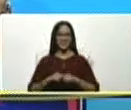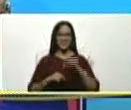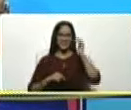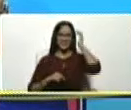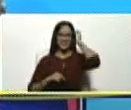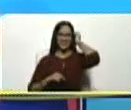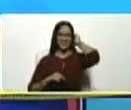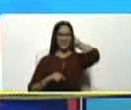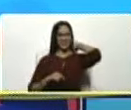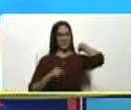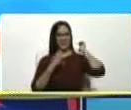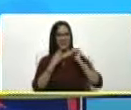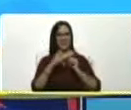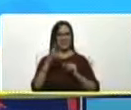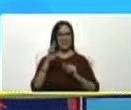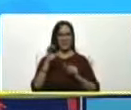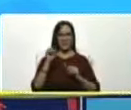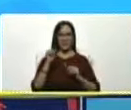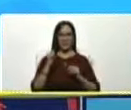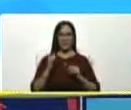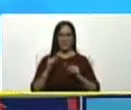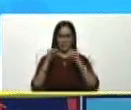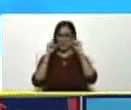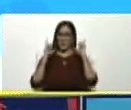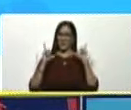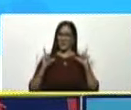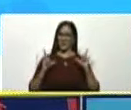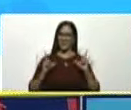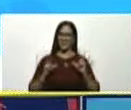la abracé, me dice Rosiné, me sorprendió.